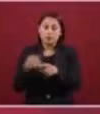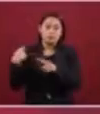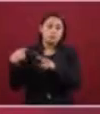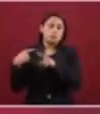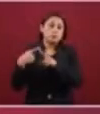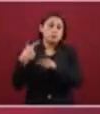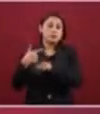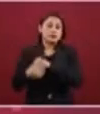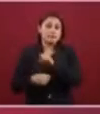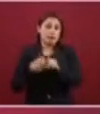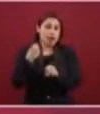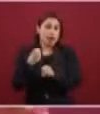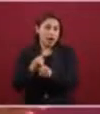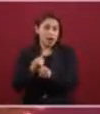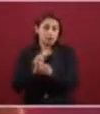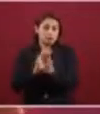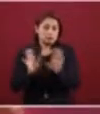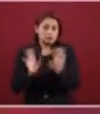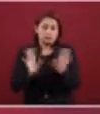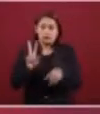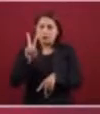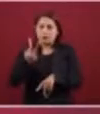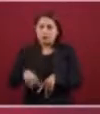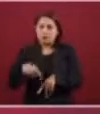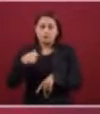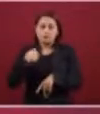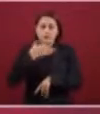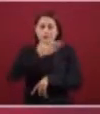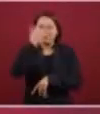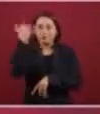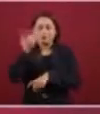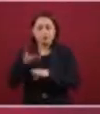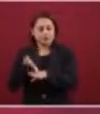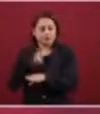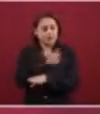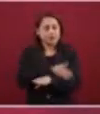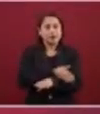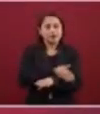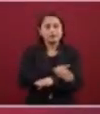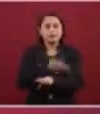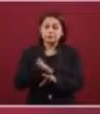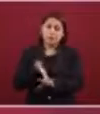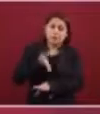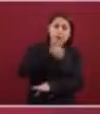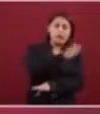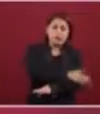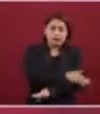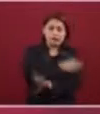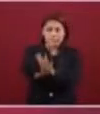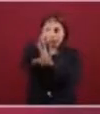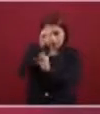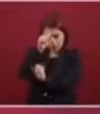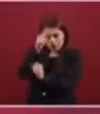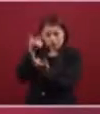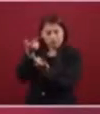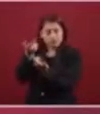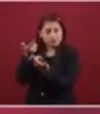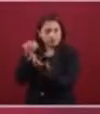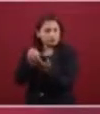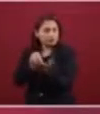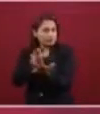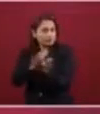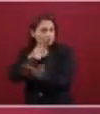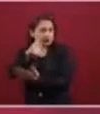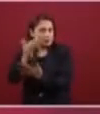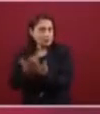7 años. No sé cómo se hizo la transición, no de la anterior, sino de la anterior administración que pactó con ellos ese